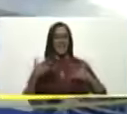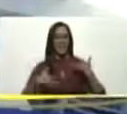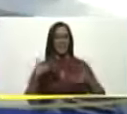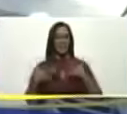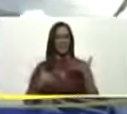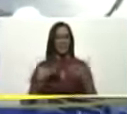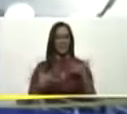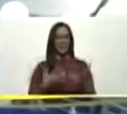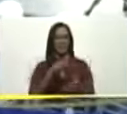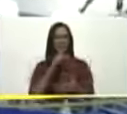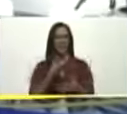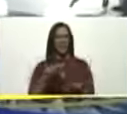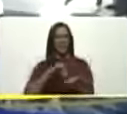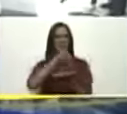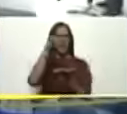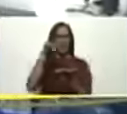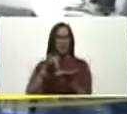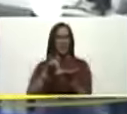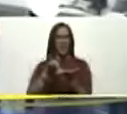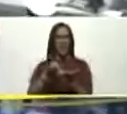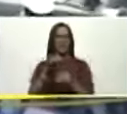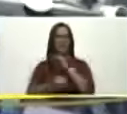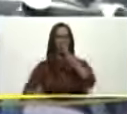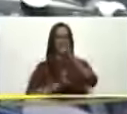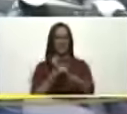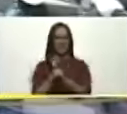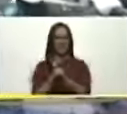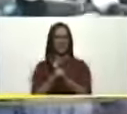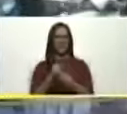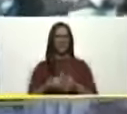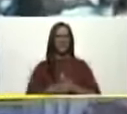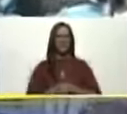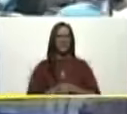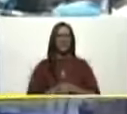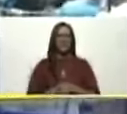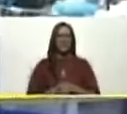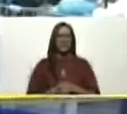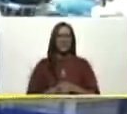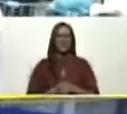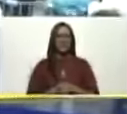acontecimientos nacionales e internacionales.